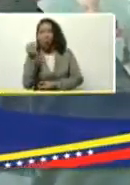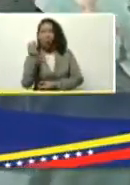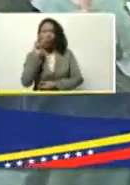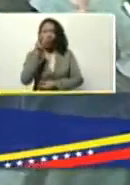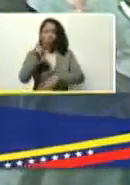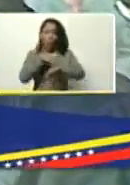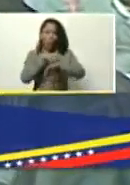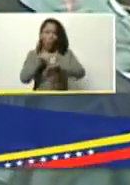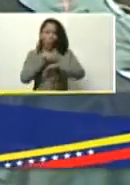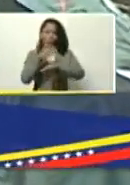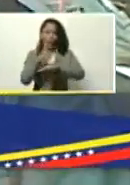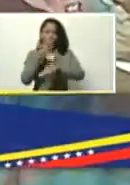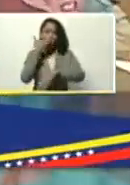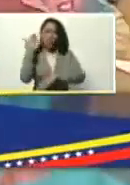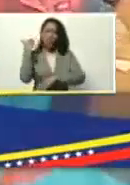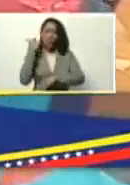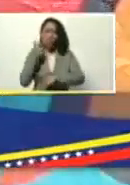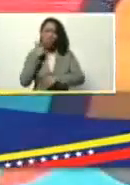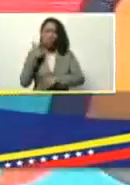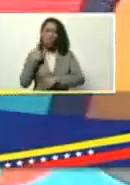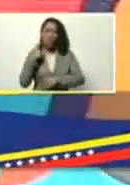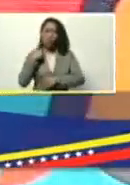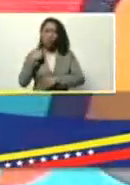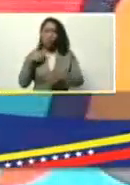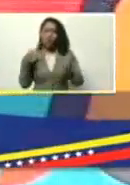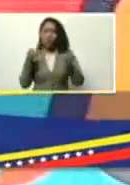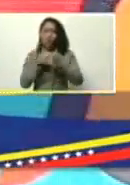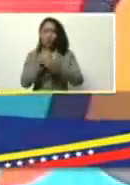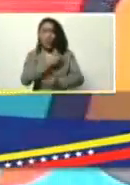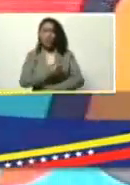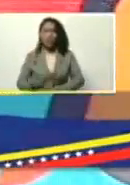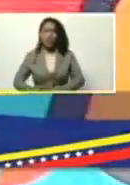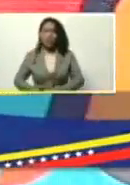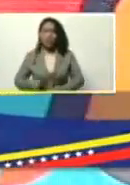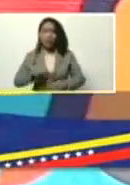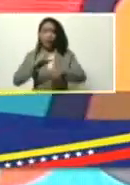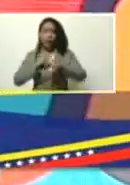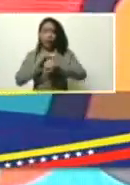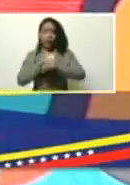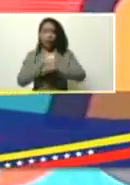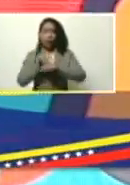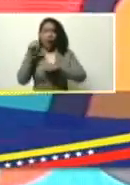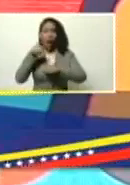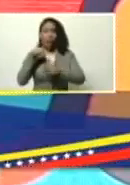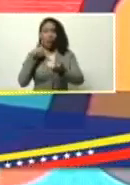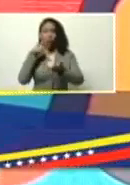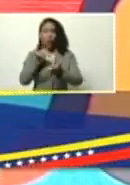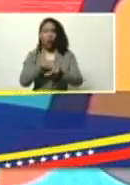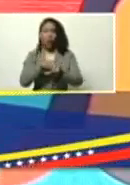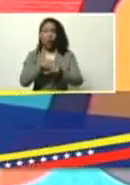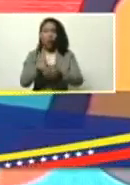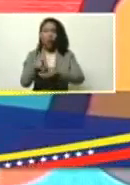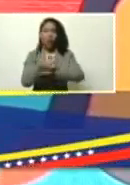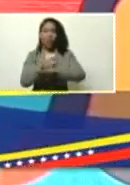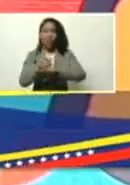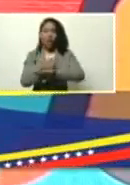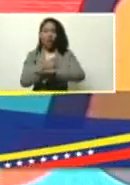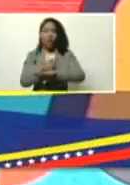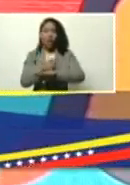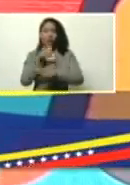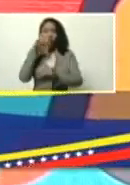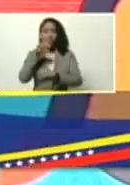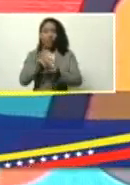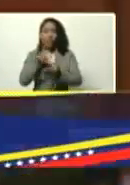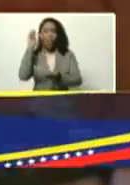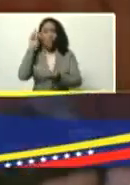2 horas, y me dijo, estoy en una reunión, presidente, Héctor Rodríguez está aquí presente, gobernador del